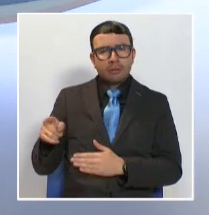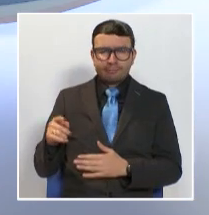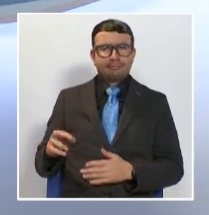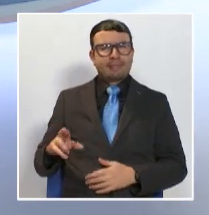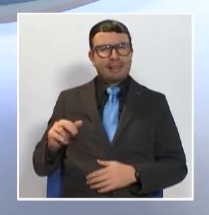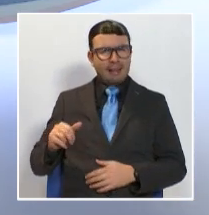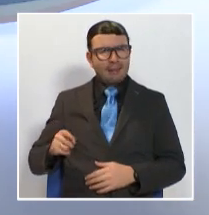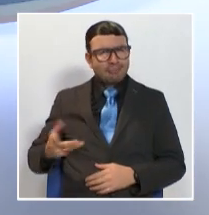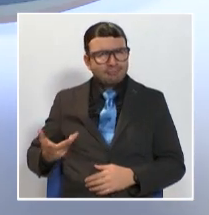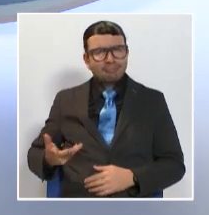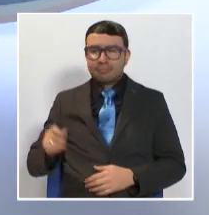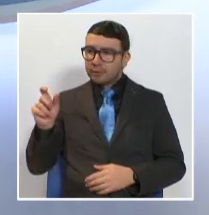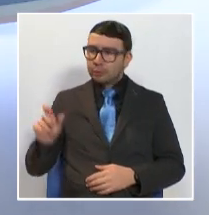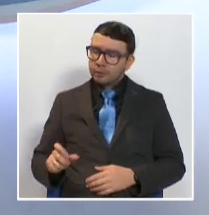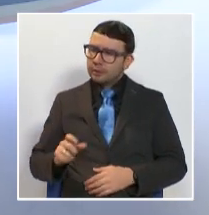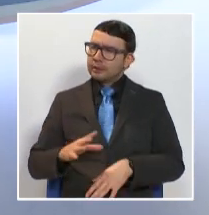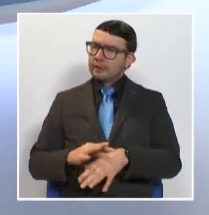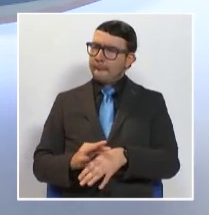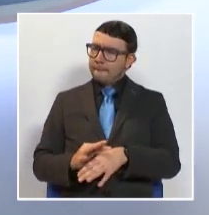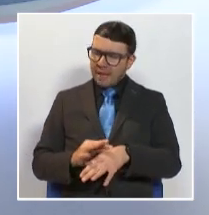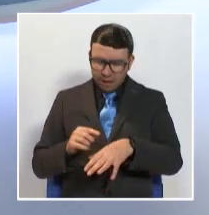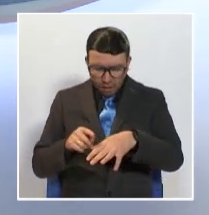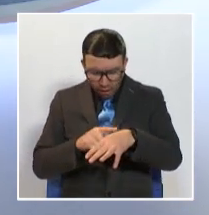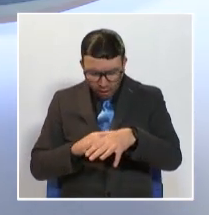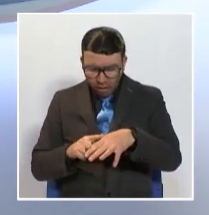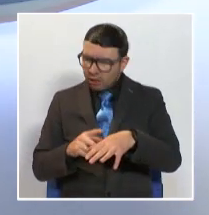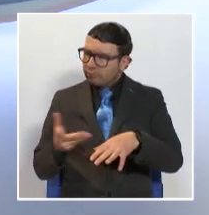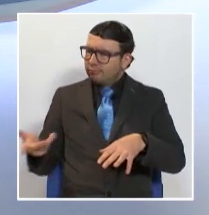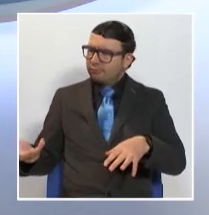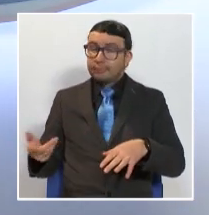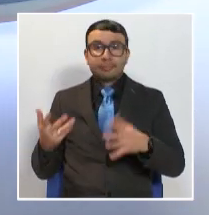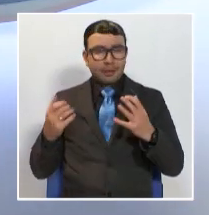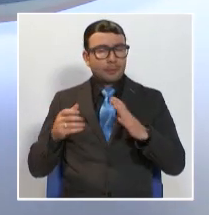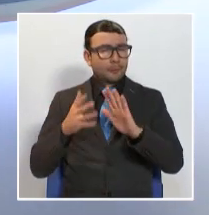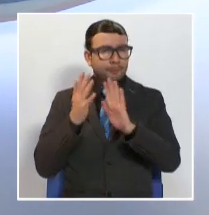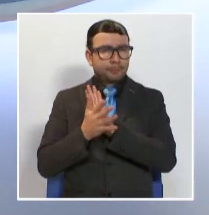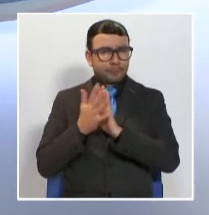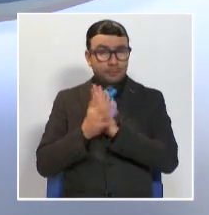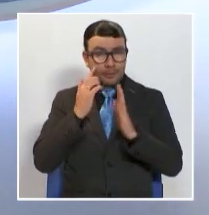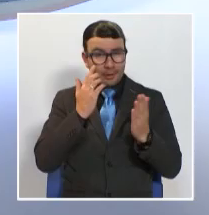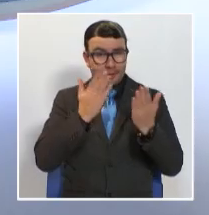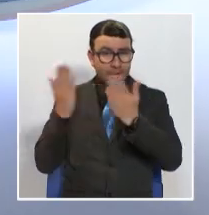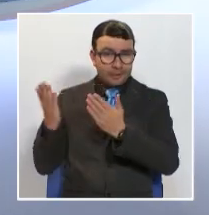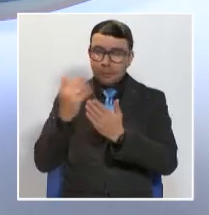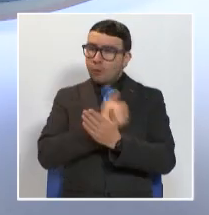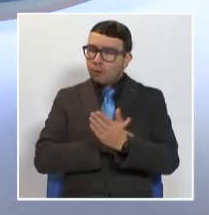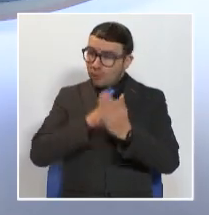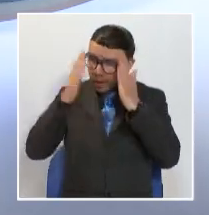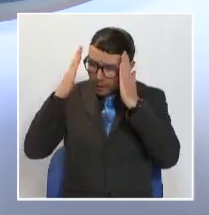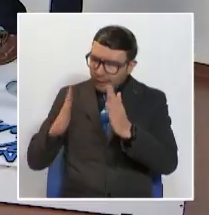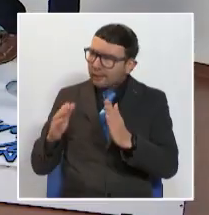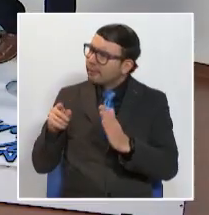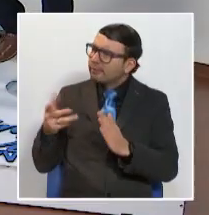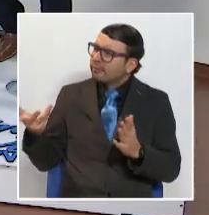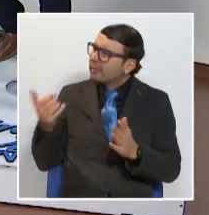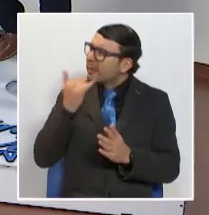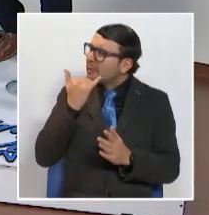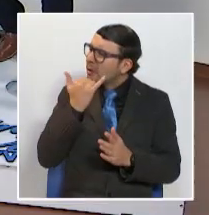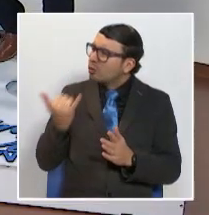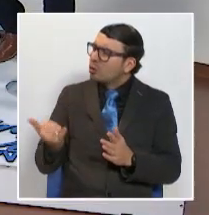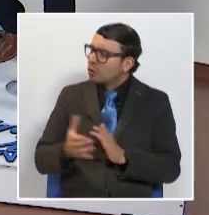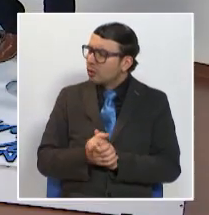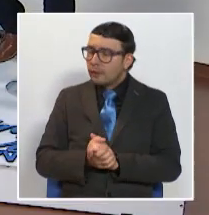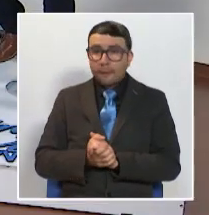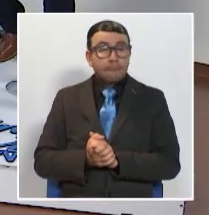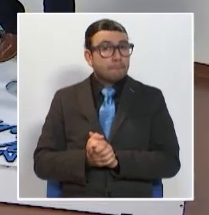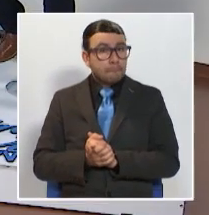extraño asociado a la piel y queremos contarles y exponerles el caso clínico para que ustedes estén al tanto de él. Doctora. Bueno,